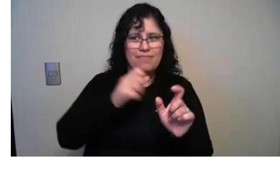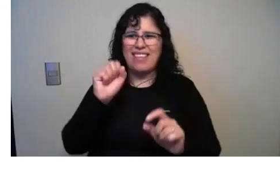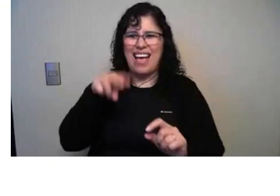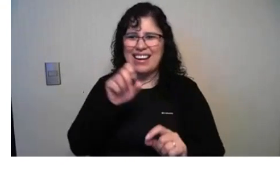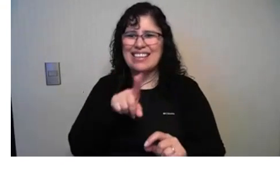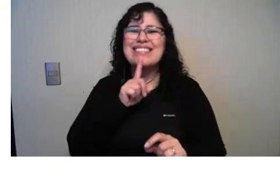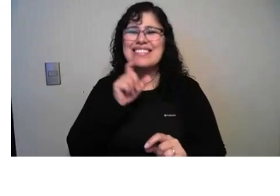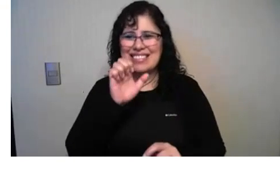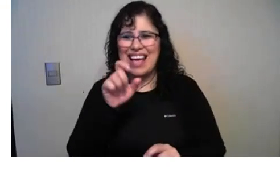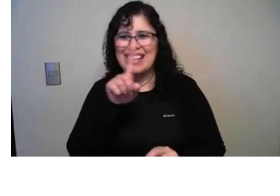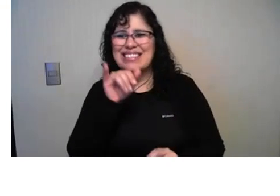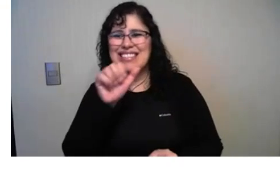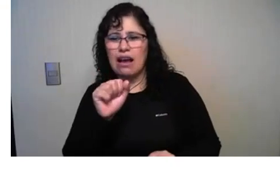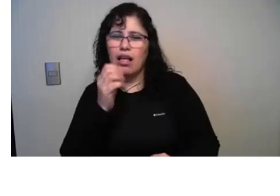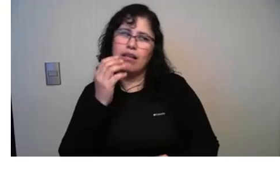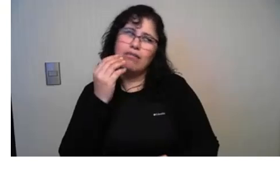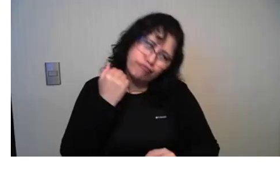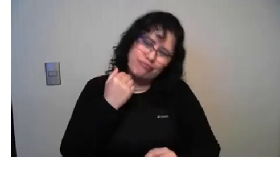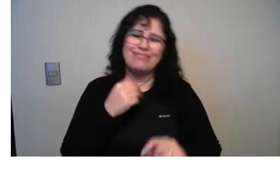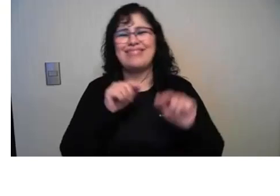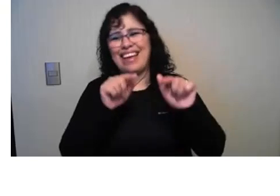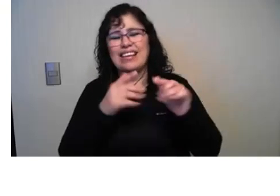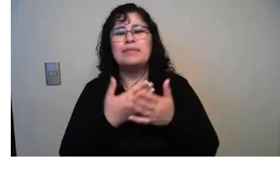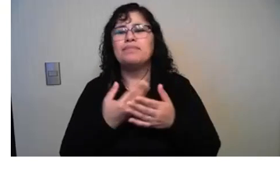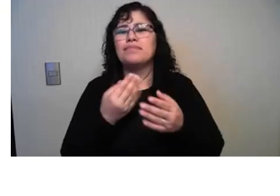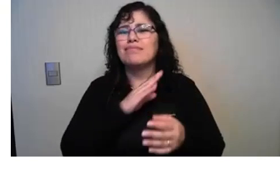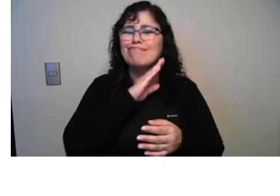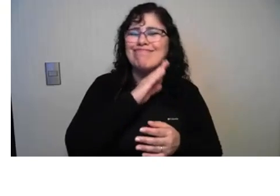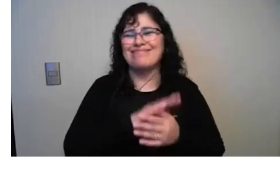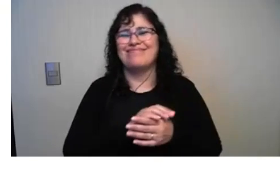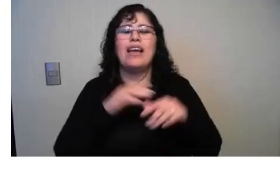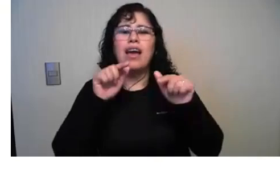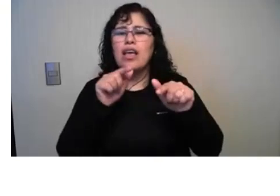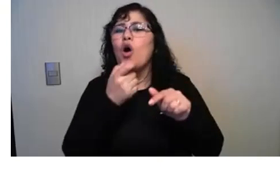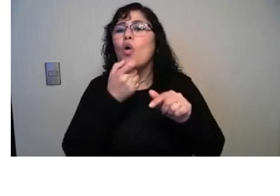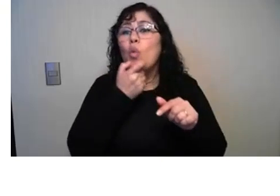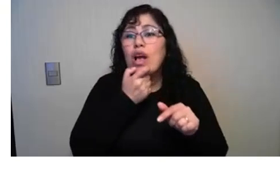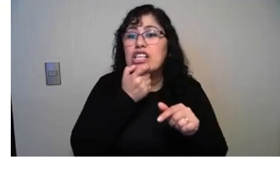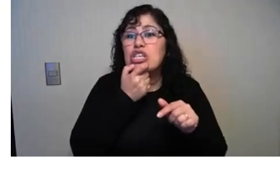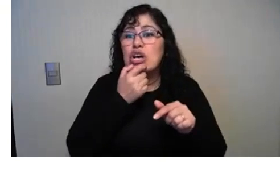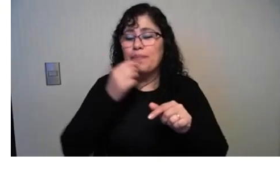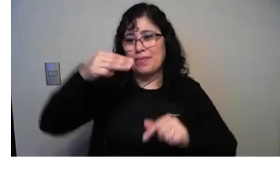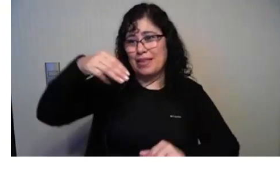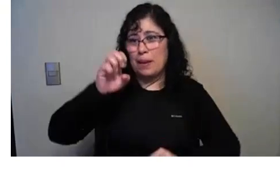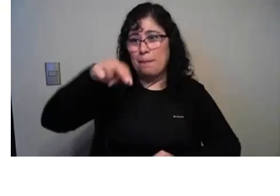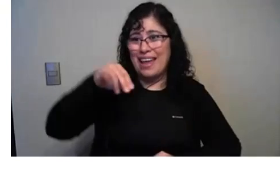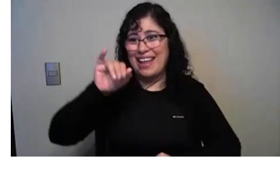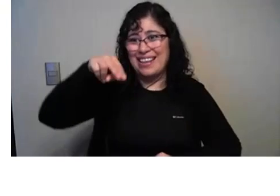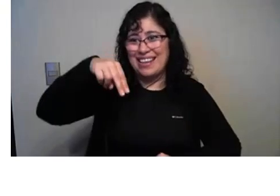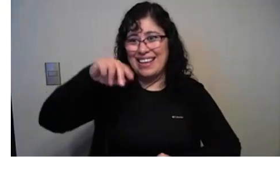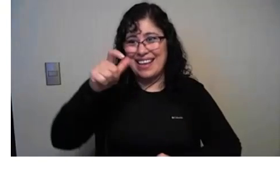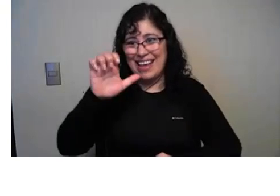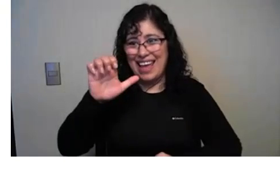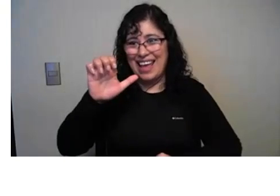recuerden que habíamos mencionado ayer que entre el hueso y la meninge estaba el espacio epidural. Y es ahí